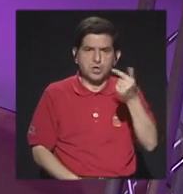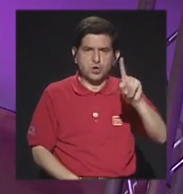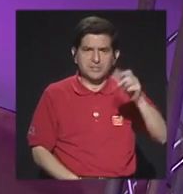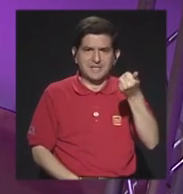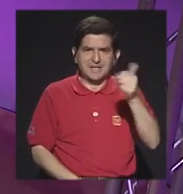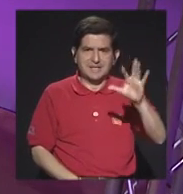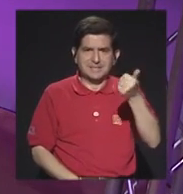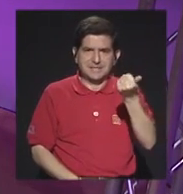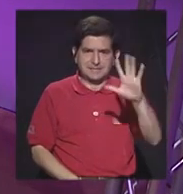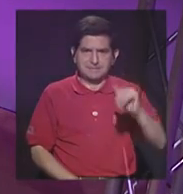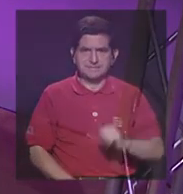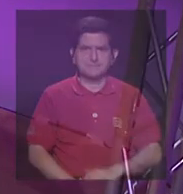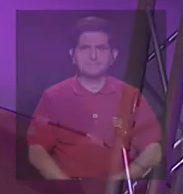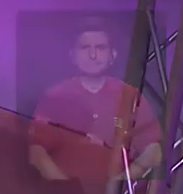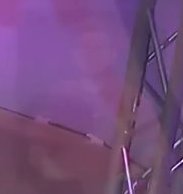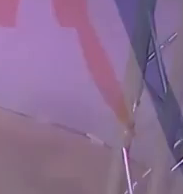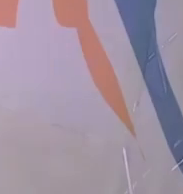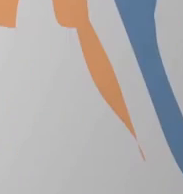11 15 15.